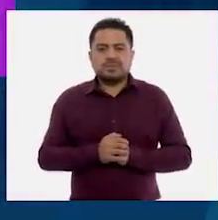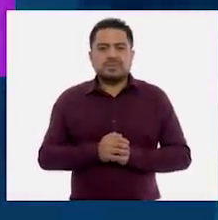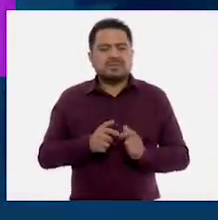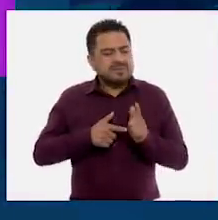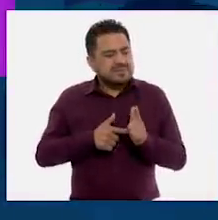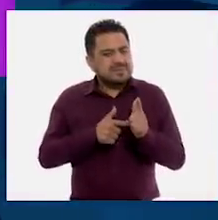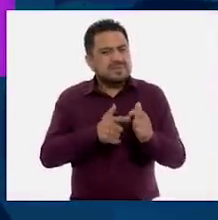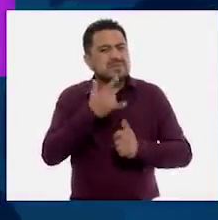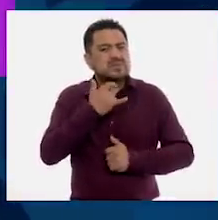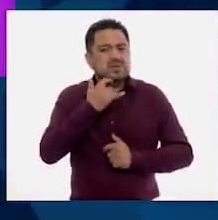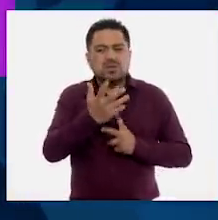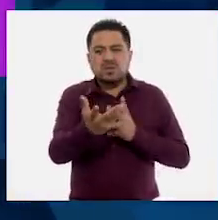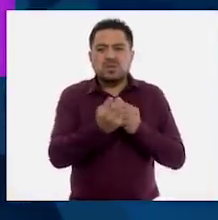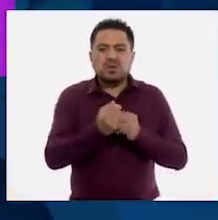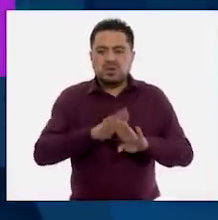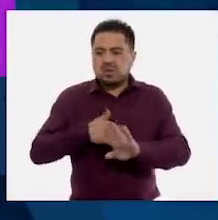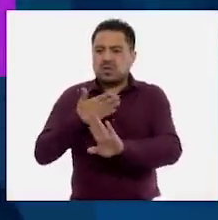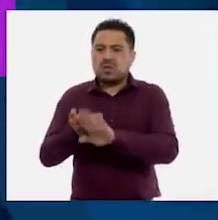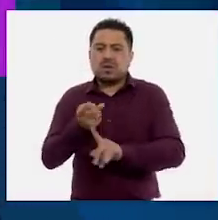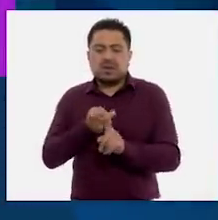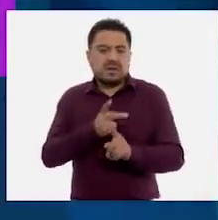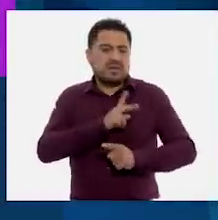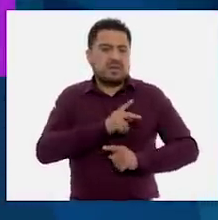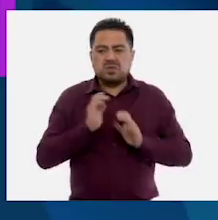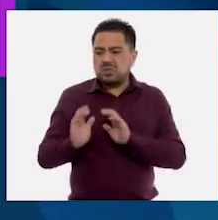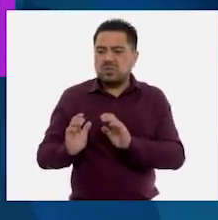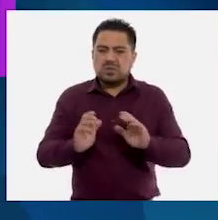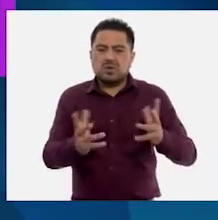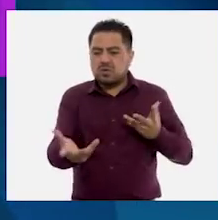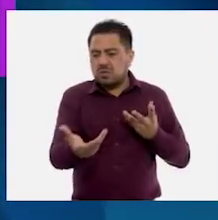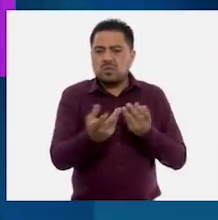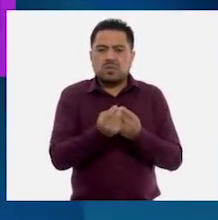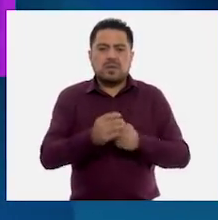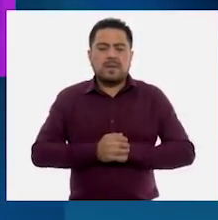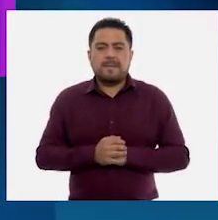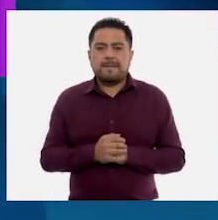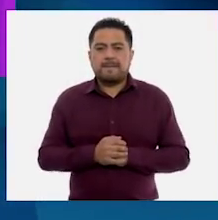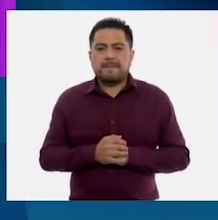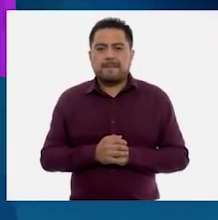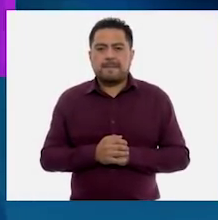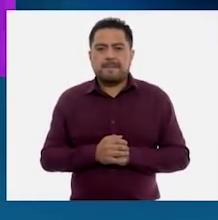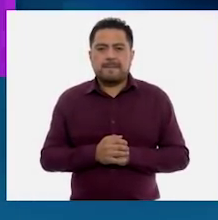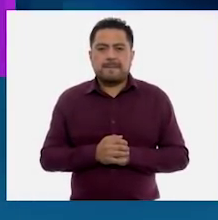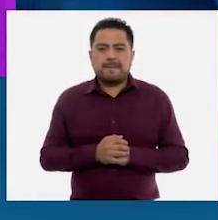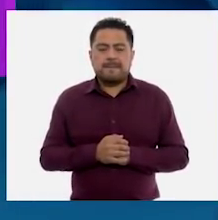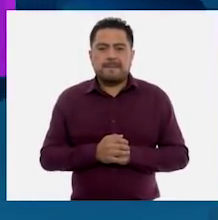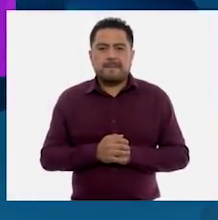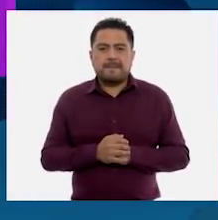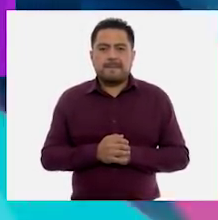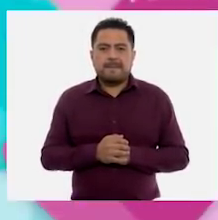Sigamos luchando juntos contra este virus, cuidándonos los unos a los otros.